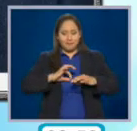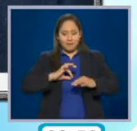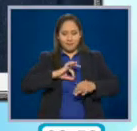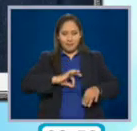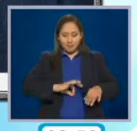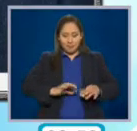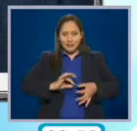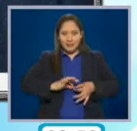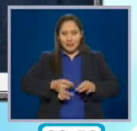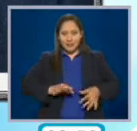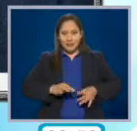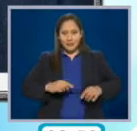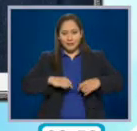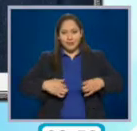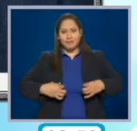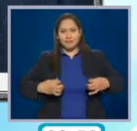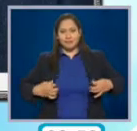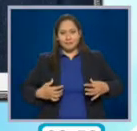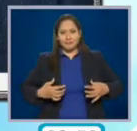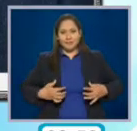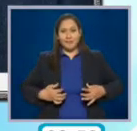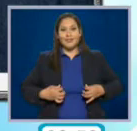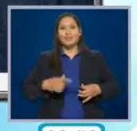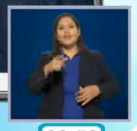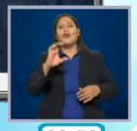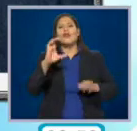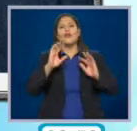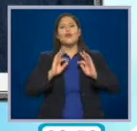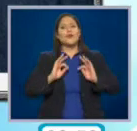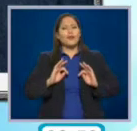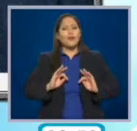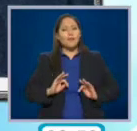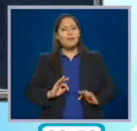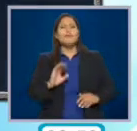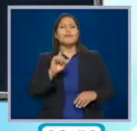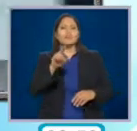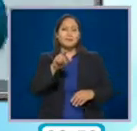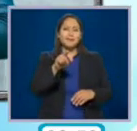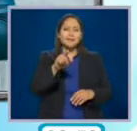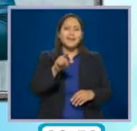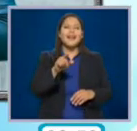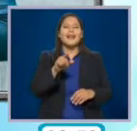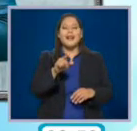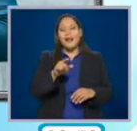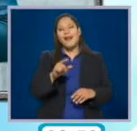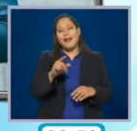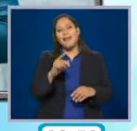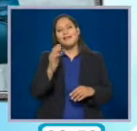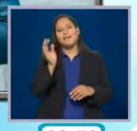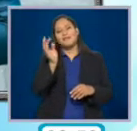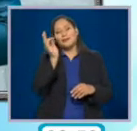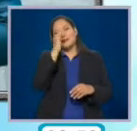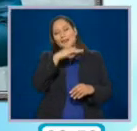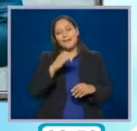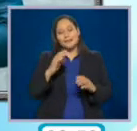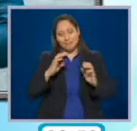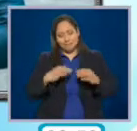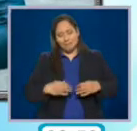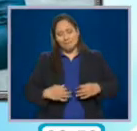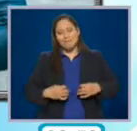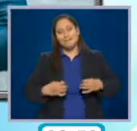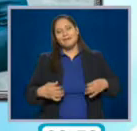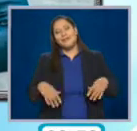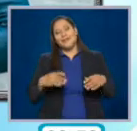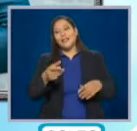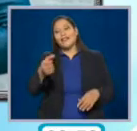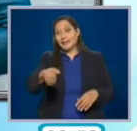desabotonarlo. Cuando nos vamos sintiendo mucho más relajados o mucho más tranquilos, Claro. vamos a ver que es parte de lo que hacemos, ¿no? O, por ejemplo, ya